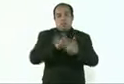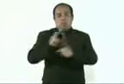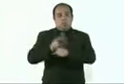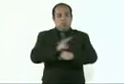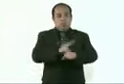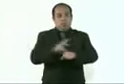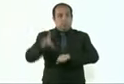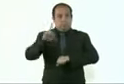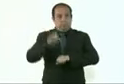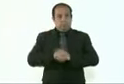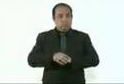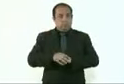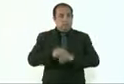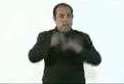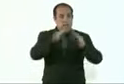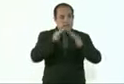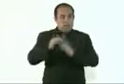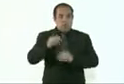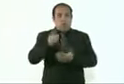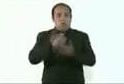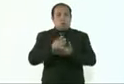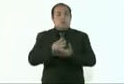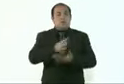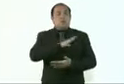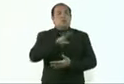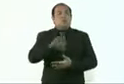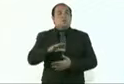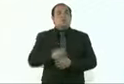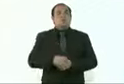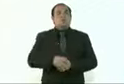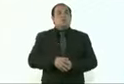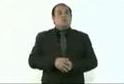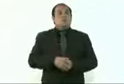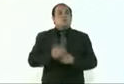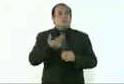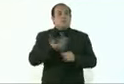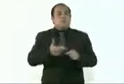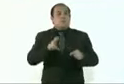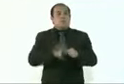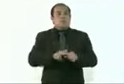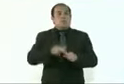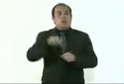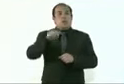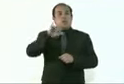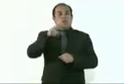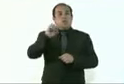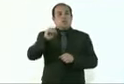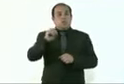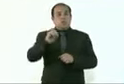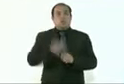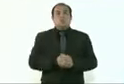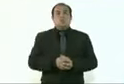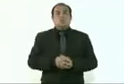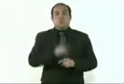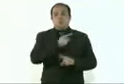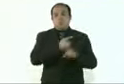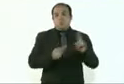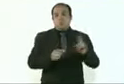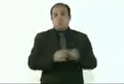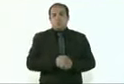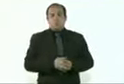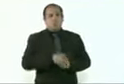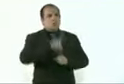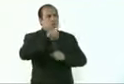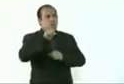monitoreos domiciliarios, solo el Hospital General Ajusco Medio. ¿Y la Pastora también está dando ese servicio?